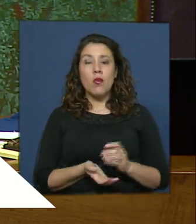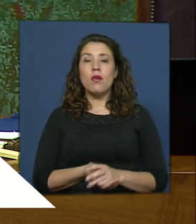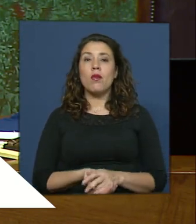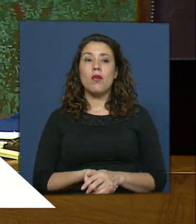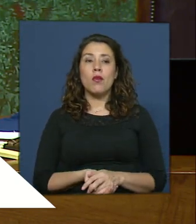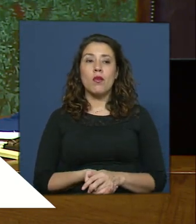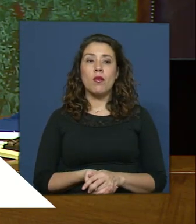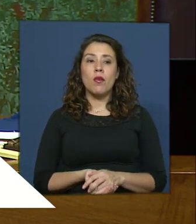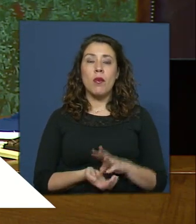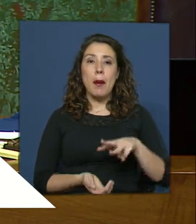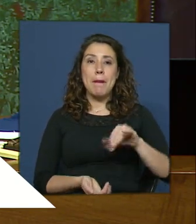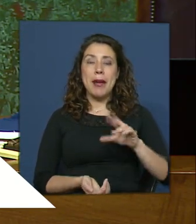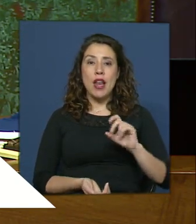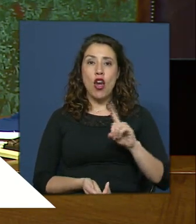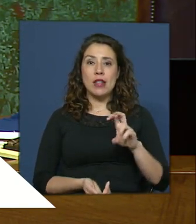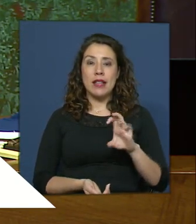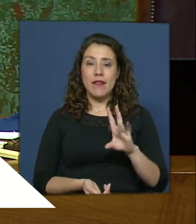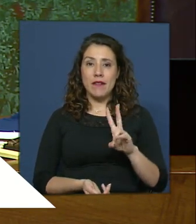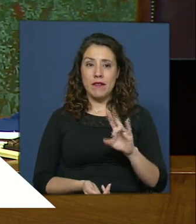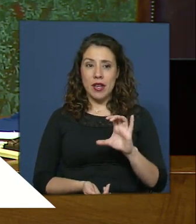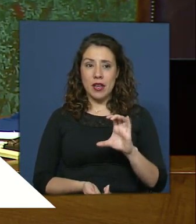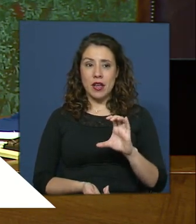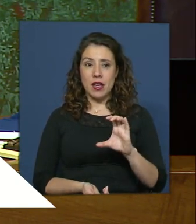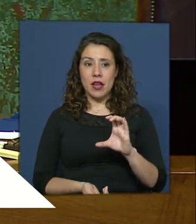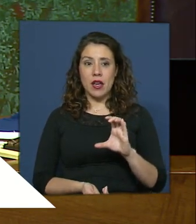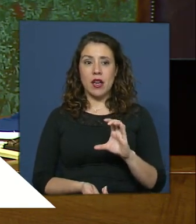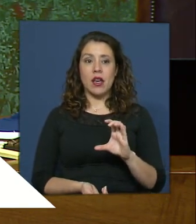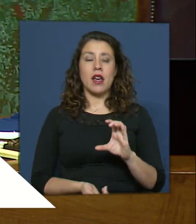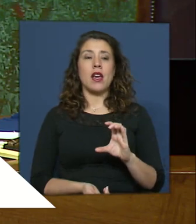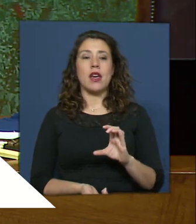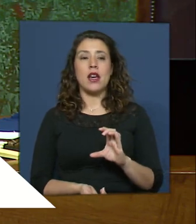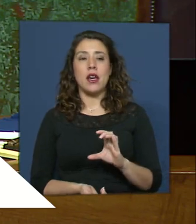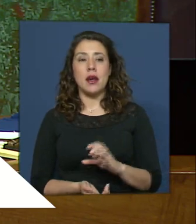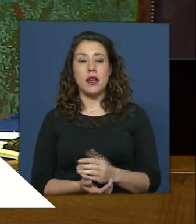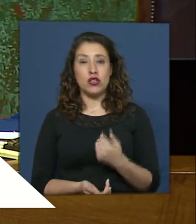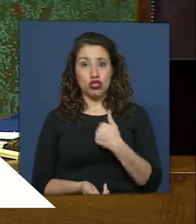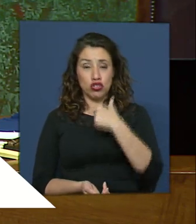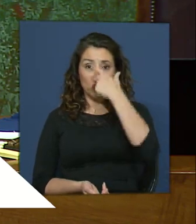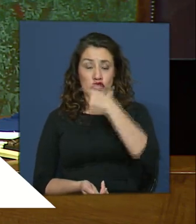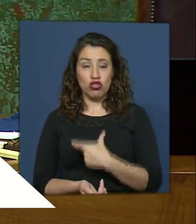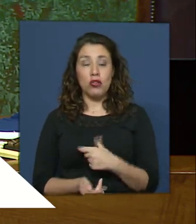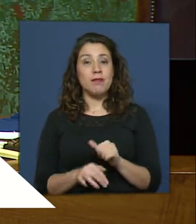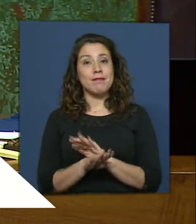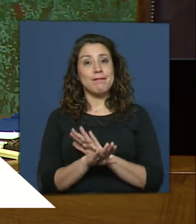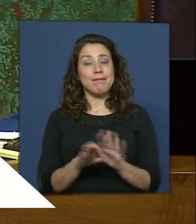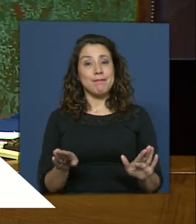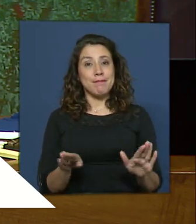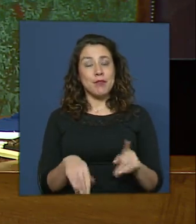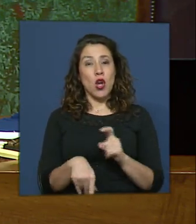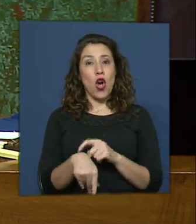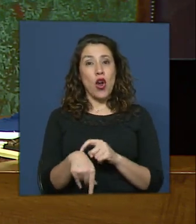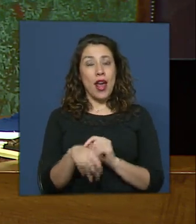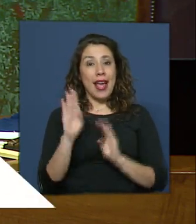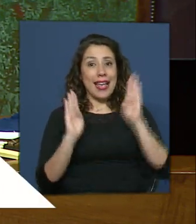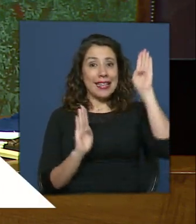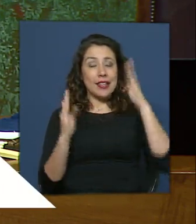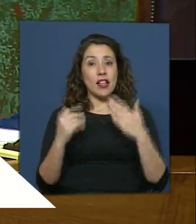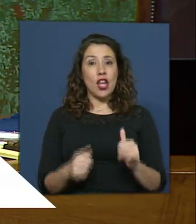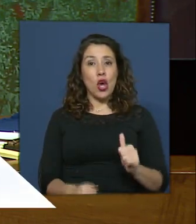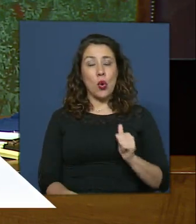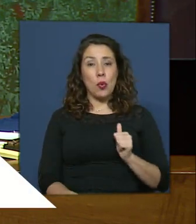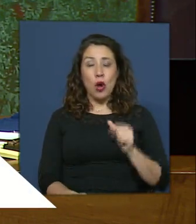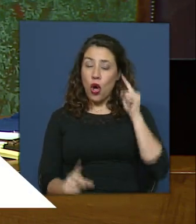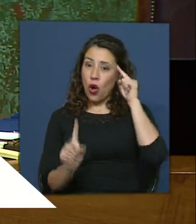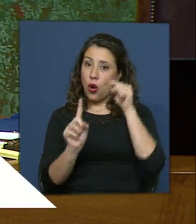el diputado Vlado Mirosevich, diputado que preside. Y con esto se pone término a la hora de incidentes y por haberse